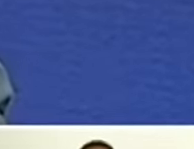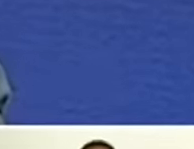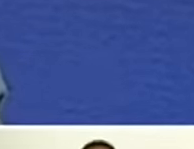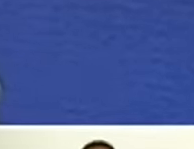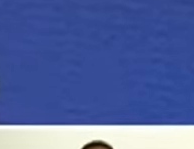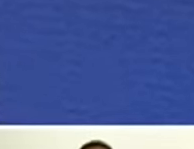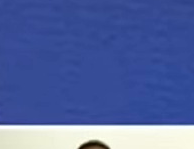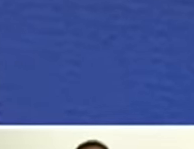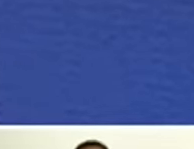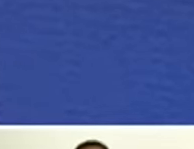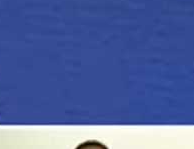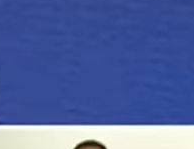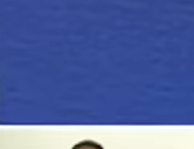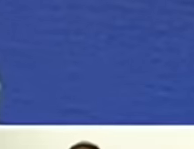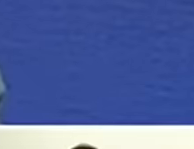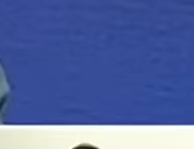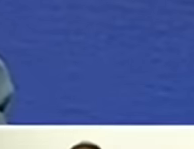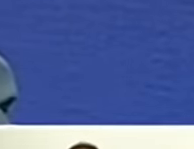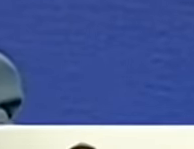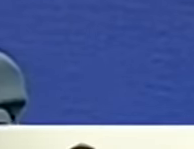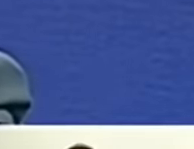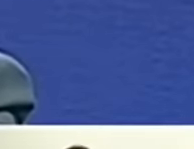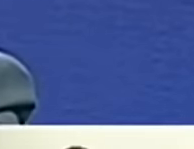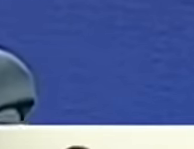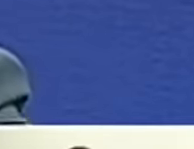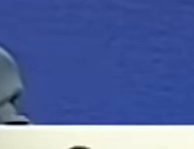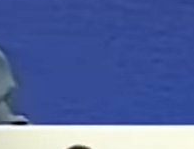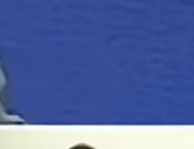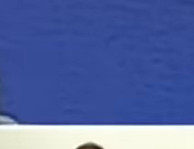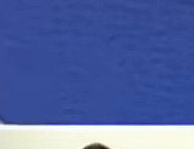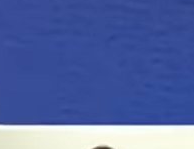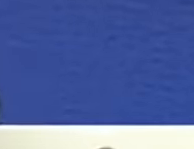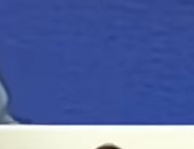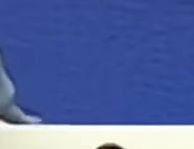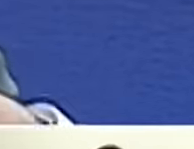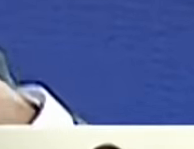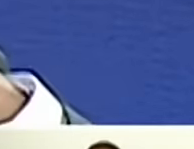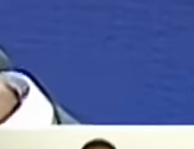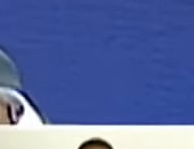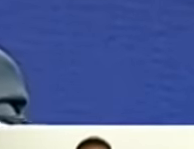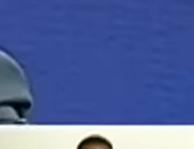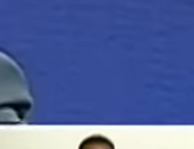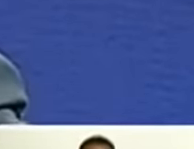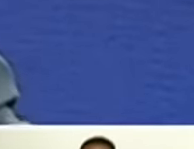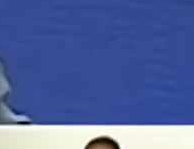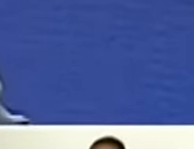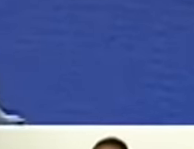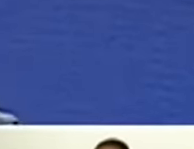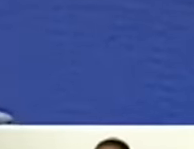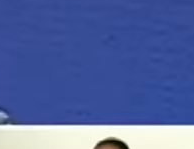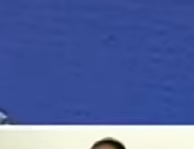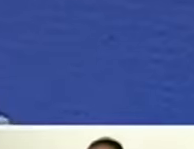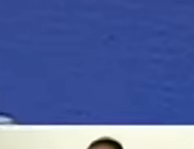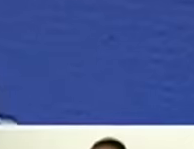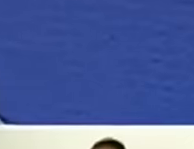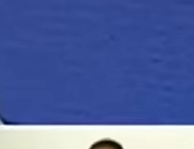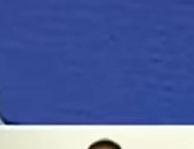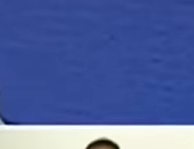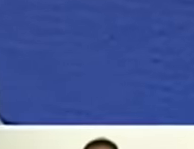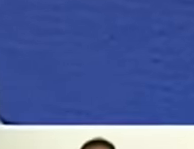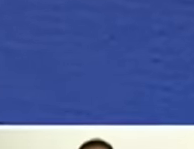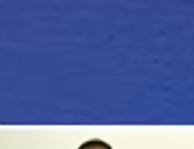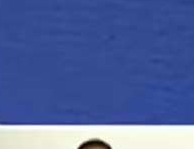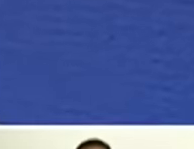Y después se hacen las víctimas en el mundo, que son un país chiquito, que Venezuela es un país imperialista, que los queremos invadir, que le queremos quitar el